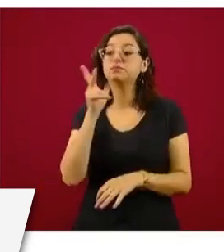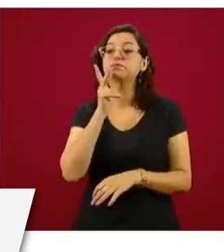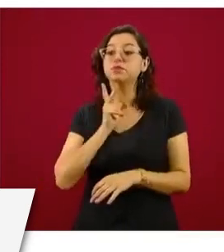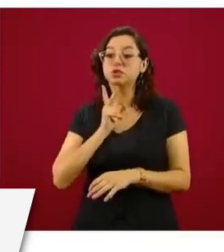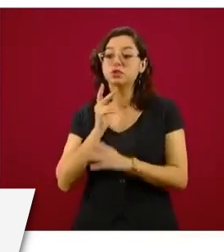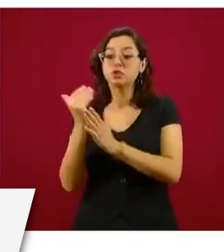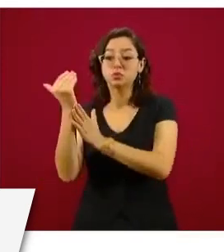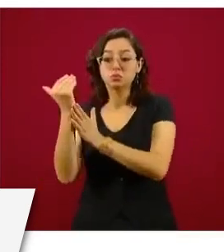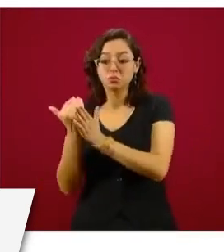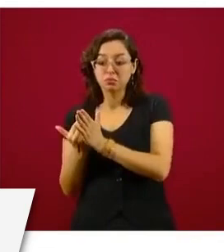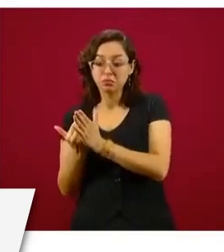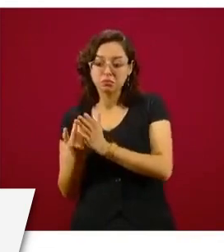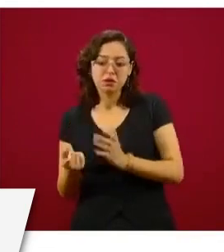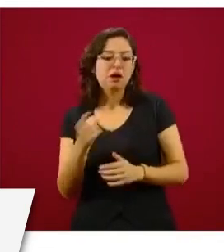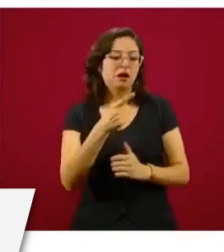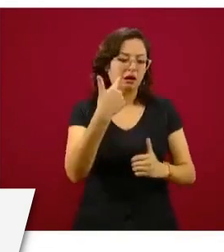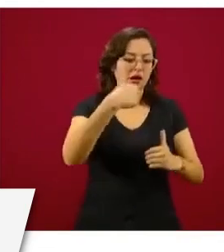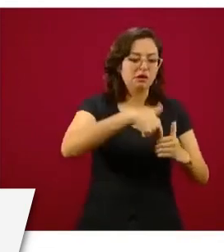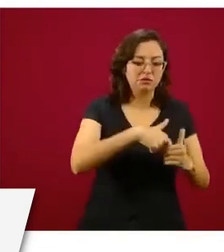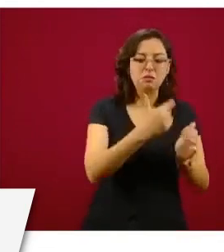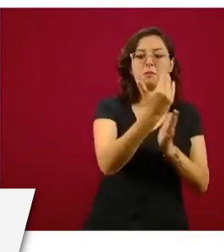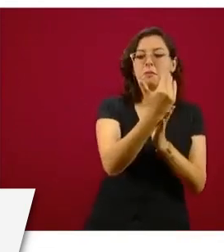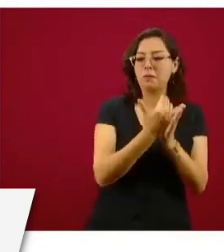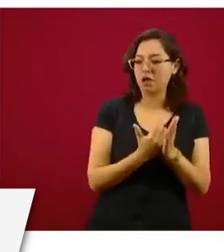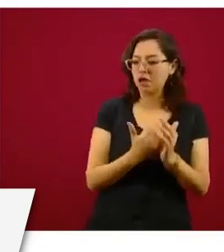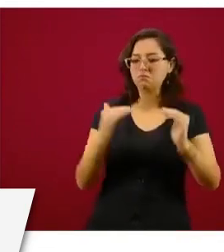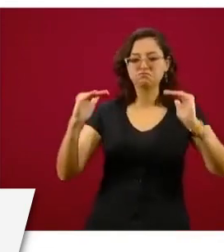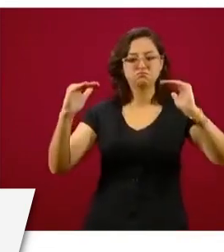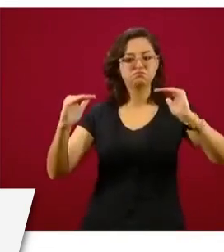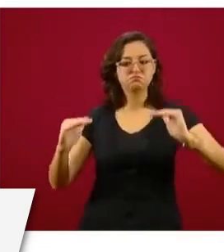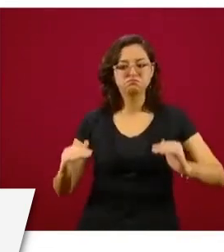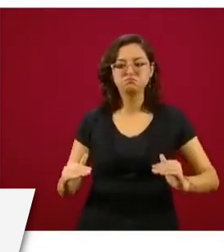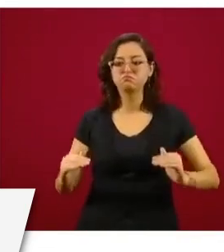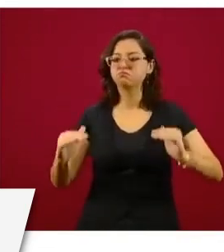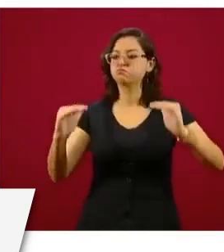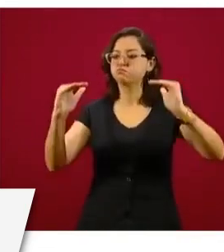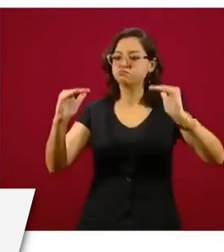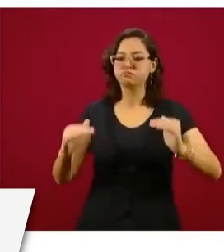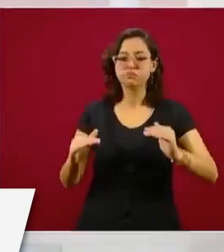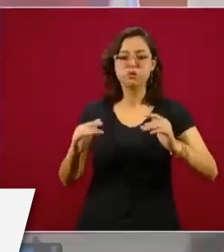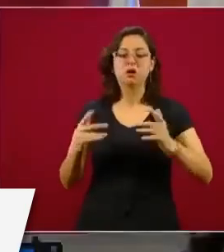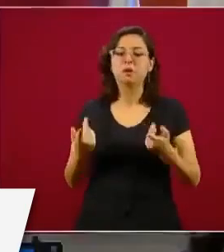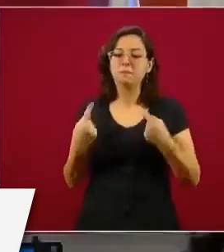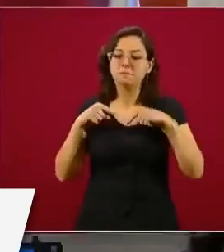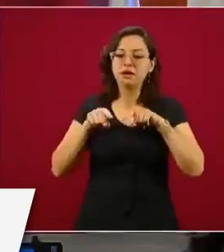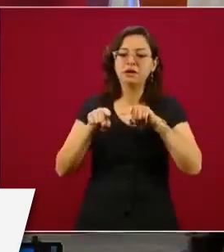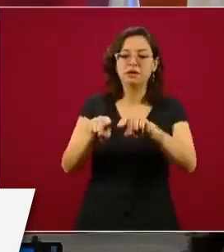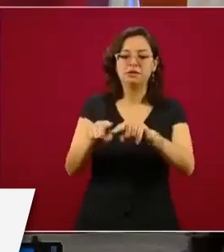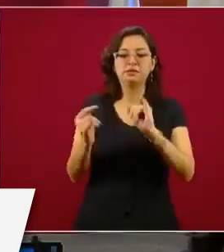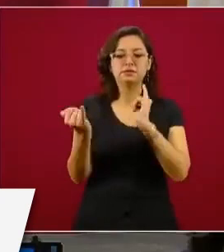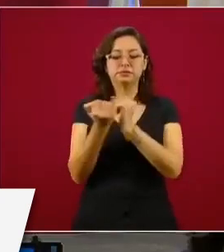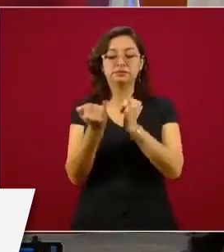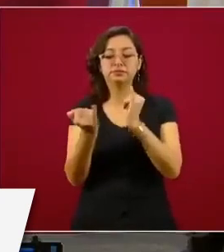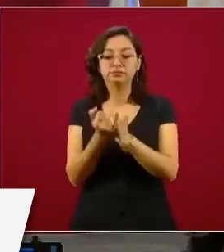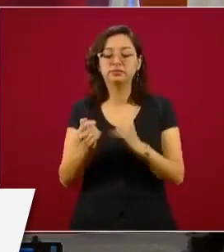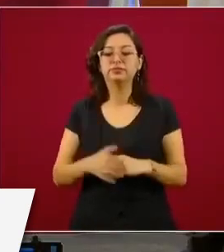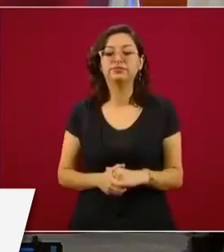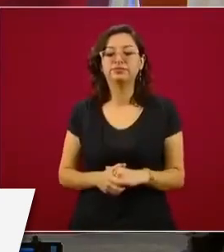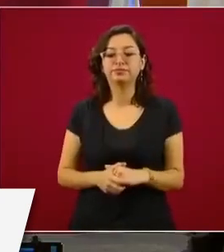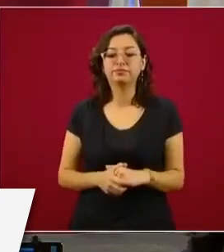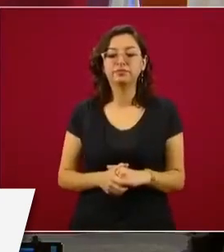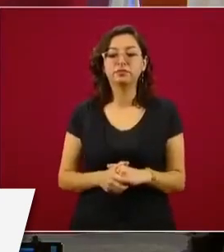de manera pareja también las gasolinas junto con el petróleo. Hemos estado trabajando fuertemente en el tema